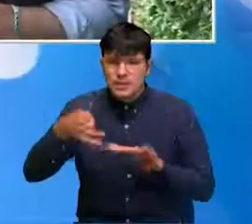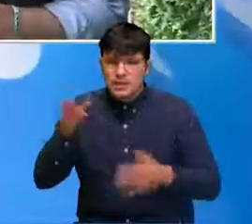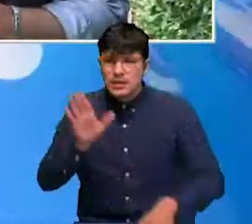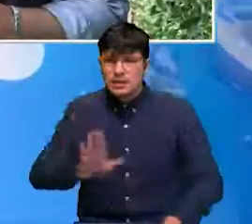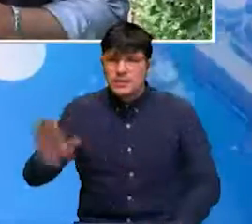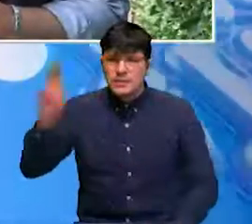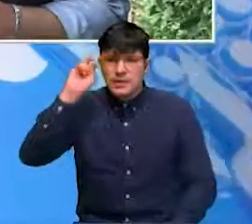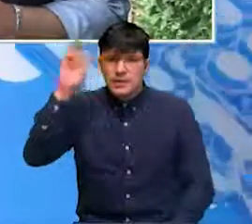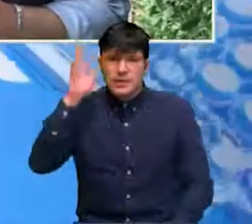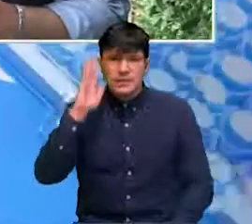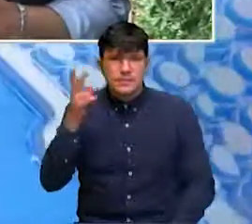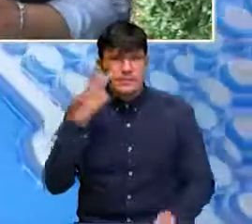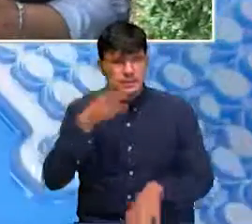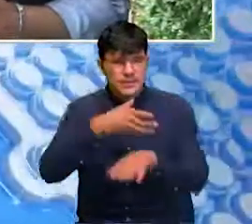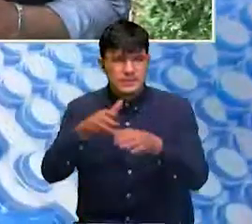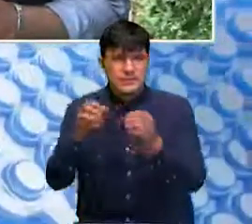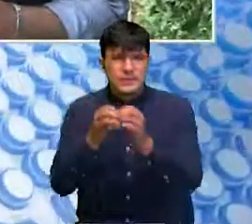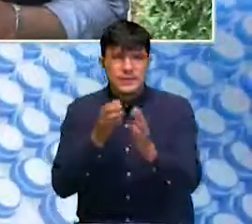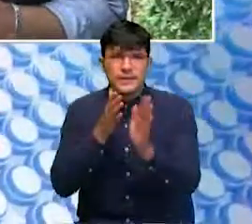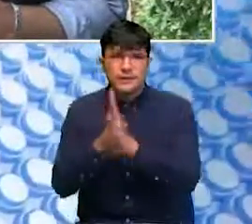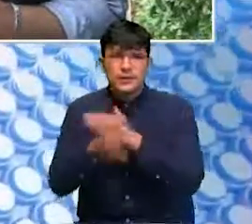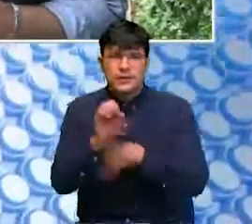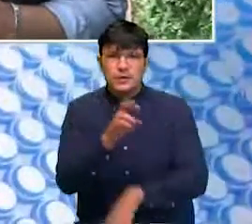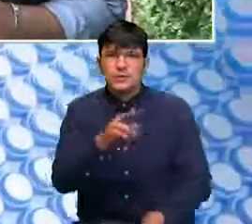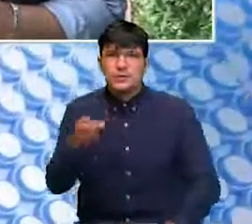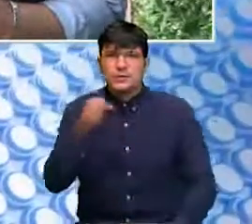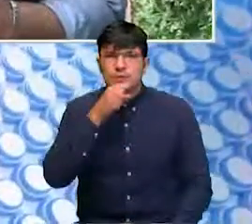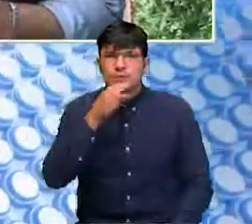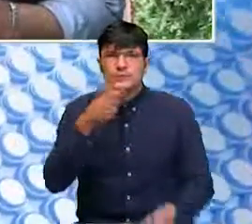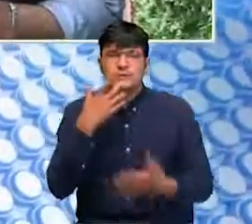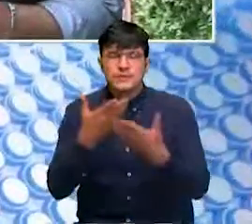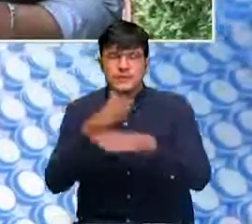Compañeros, hasta aquí toda la información. Sigan ustedes con más Oriente Noticias. Muy buenas tardes.